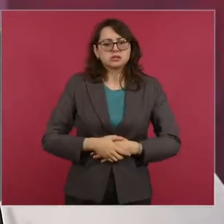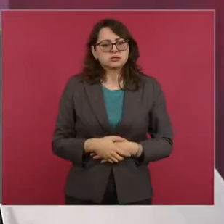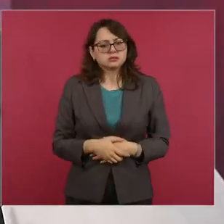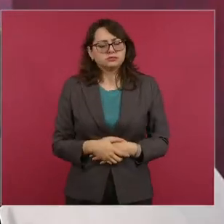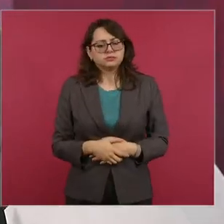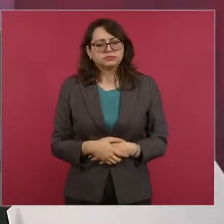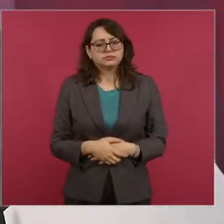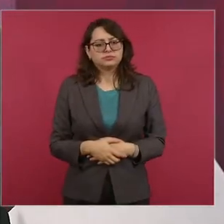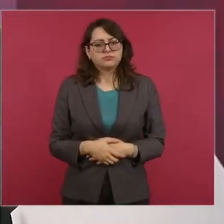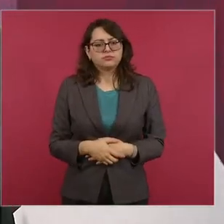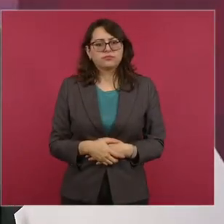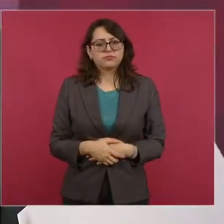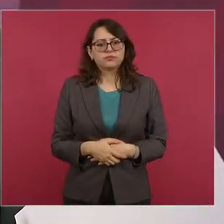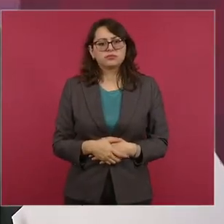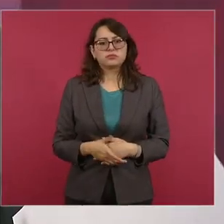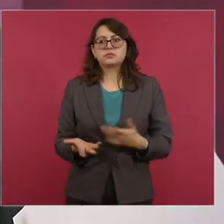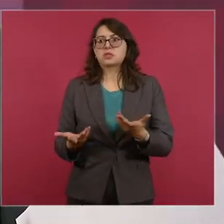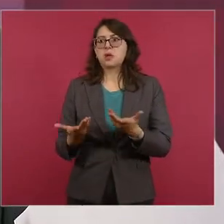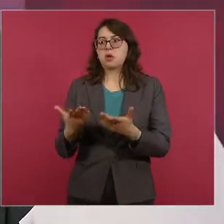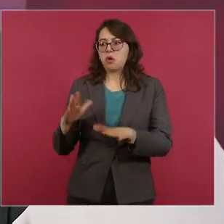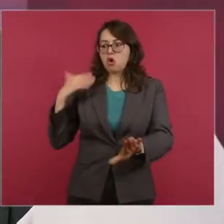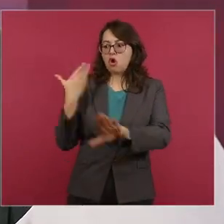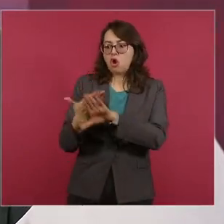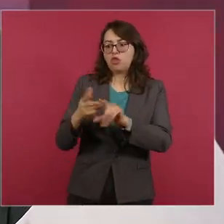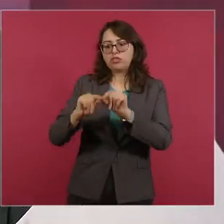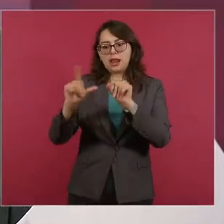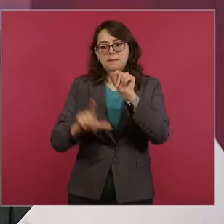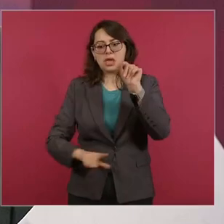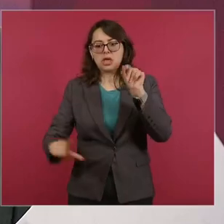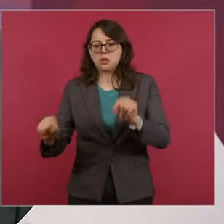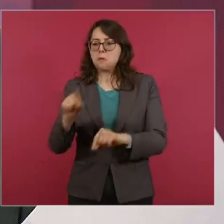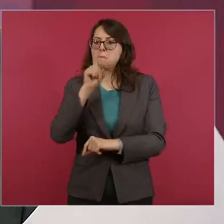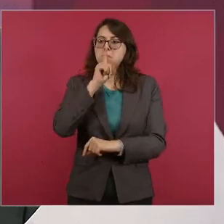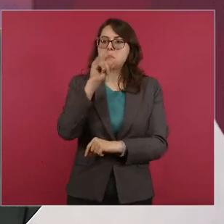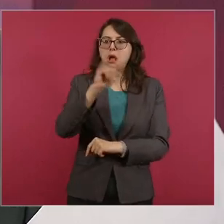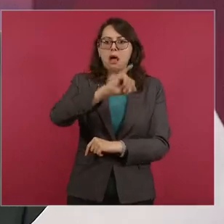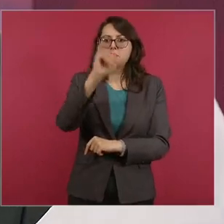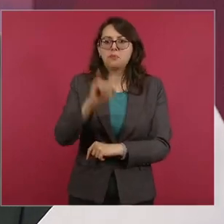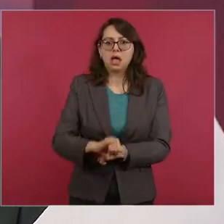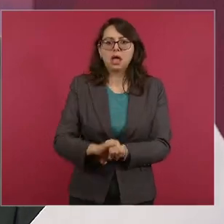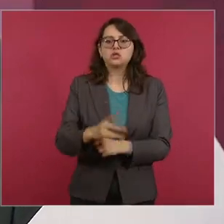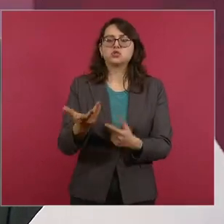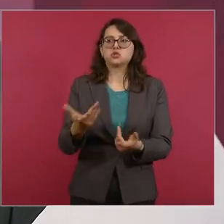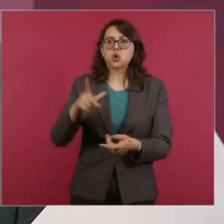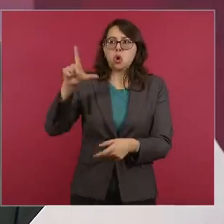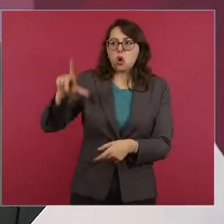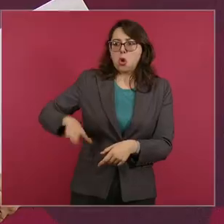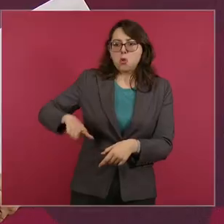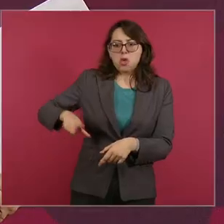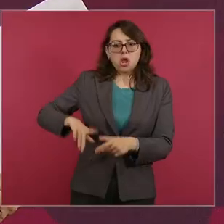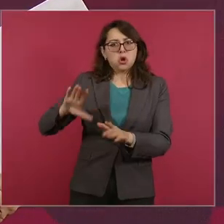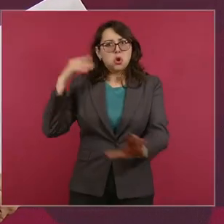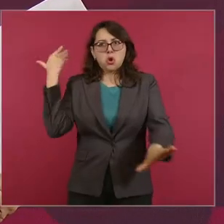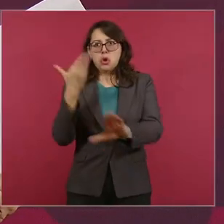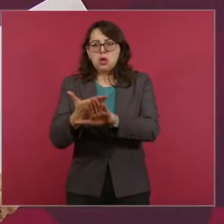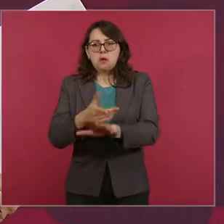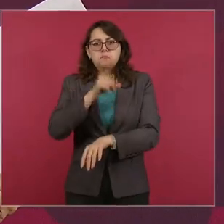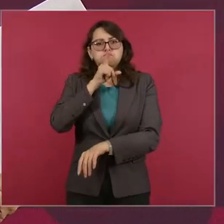digo nunca han estado en contra de México nunca han estado en contra del gobierno de México no sólo eso